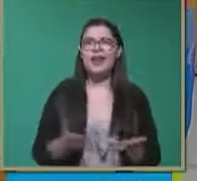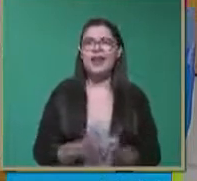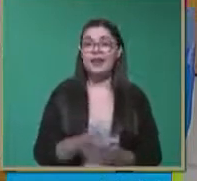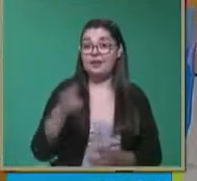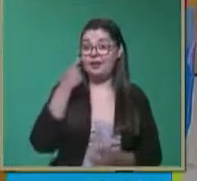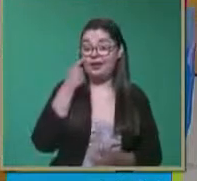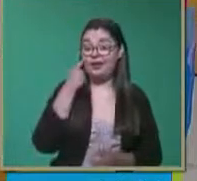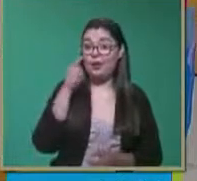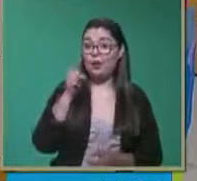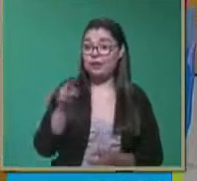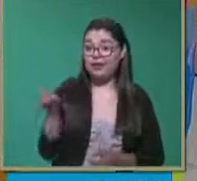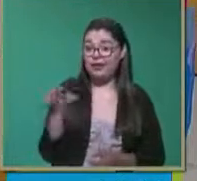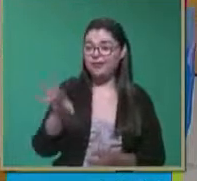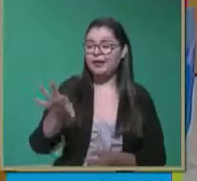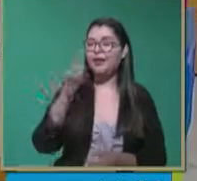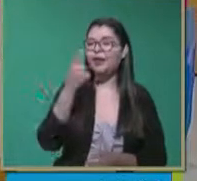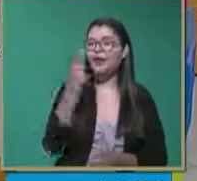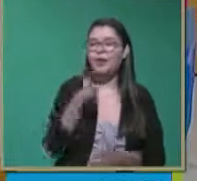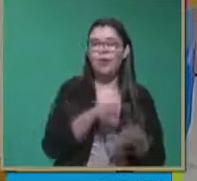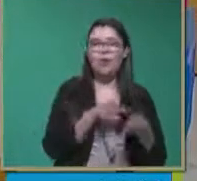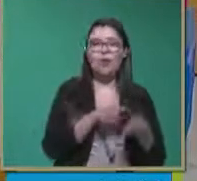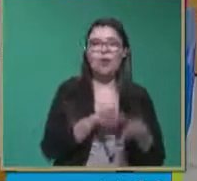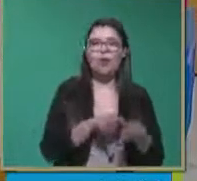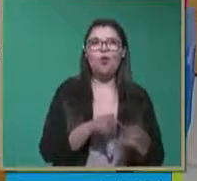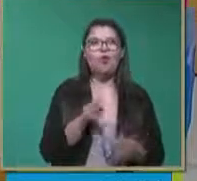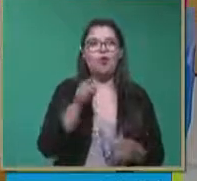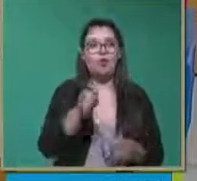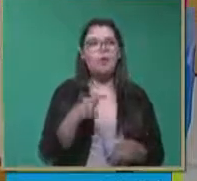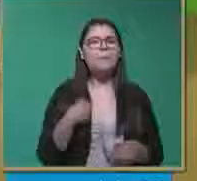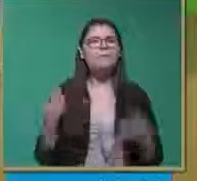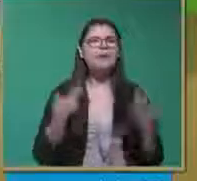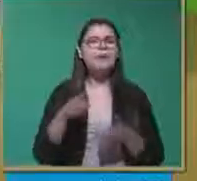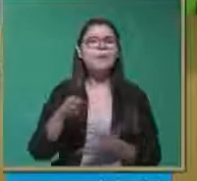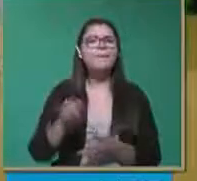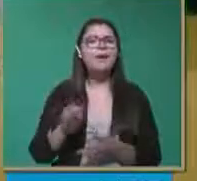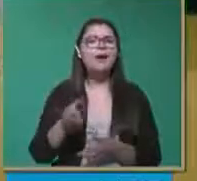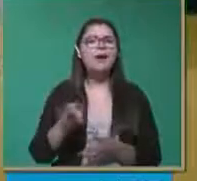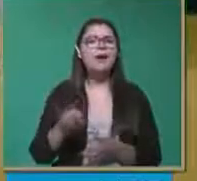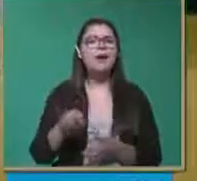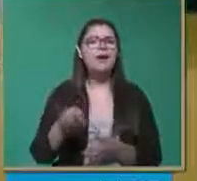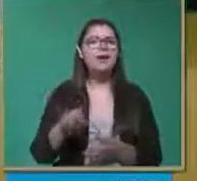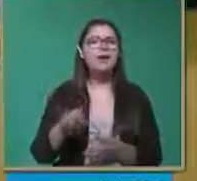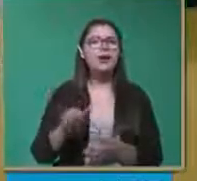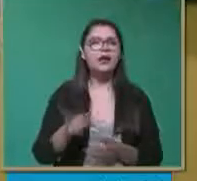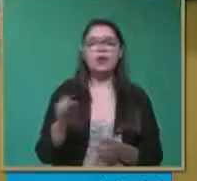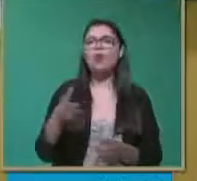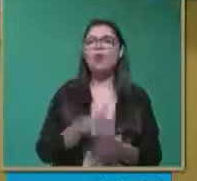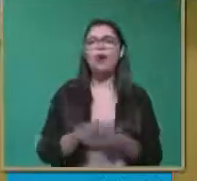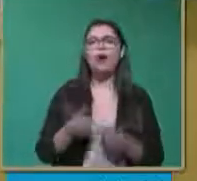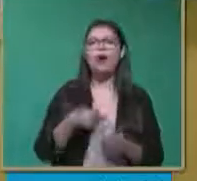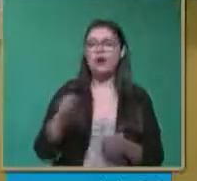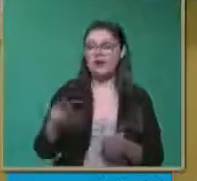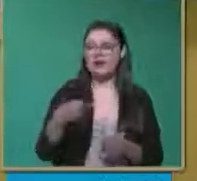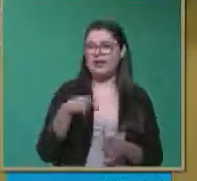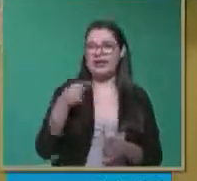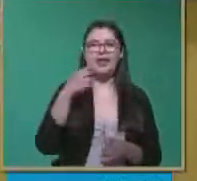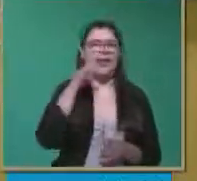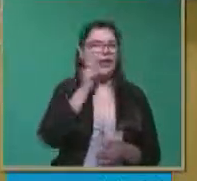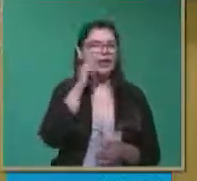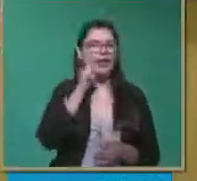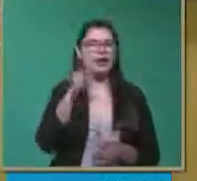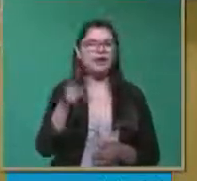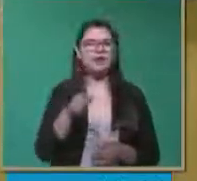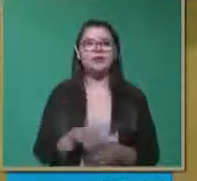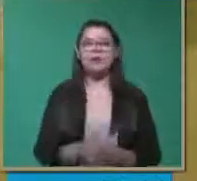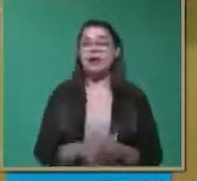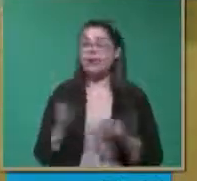seleccionar un color. ¿Qué prefieren? Maestra Marianela, ¿qué prefieres? ¿El color verde o el naranja? El naranja. Naranja. Entonces, tú vas a hacer